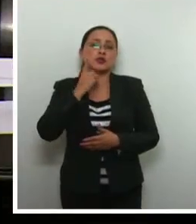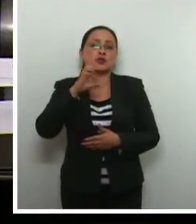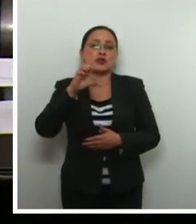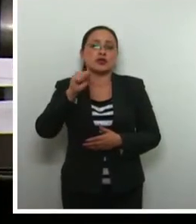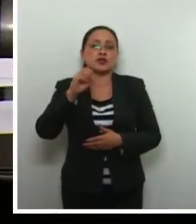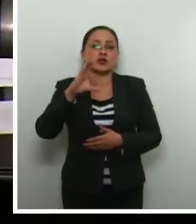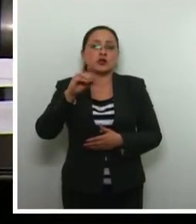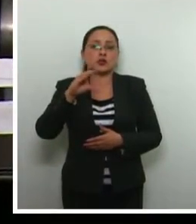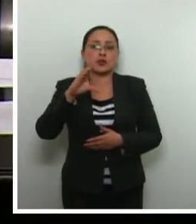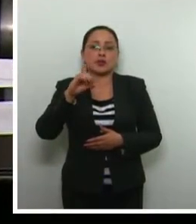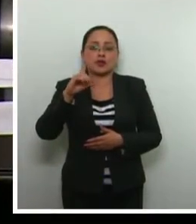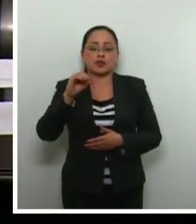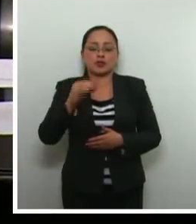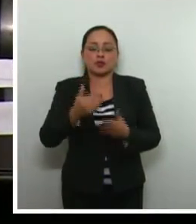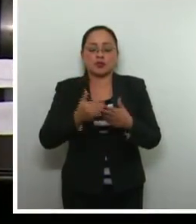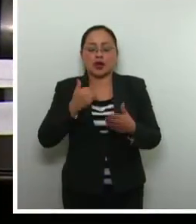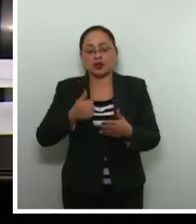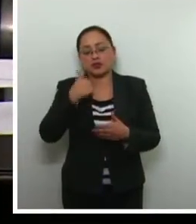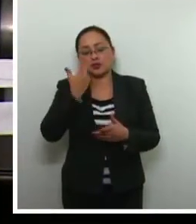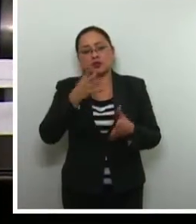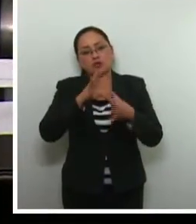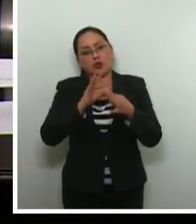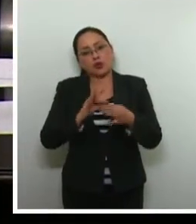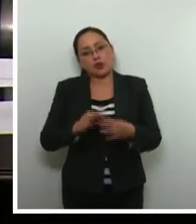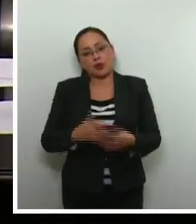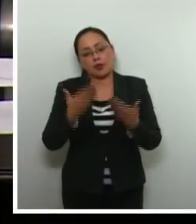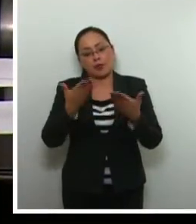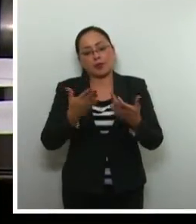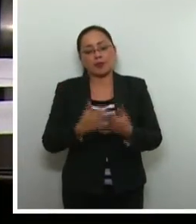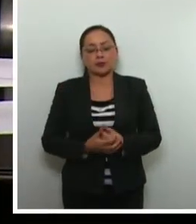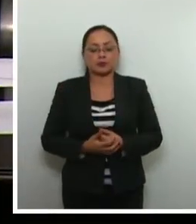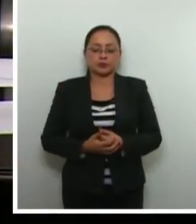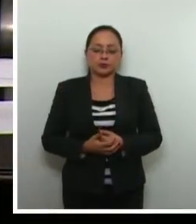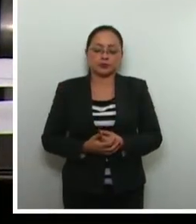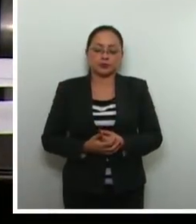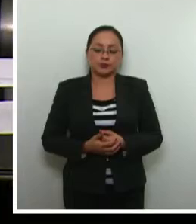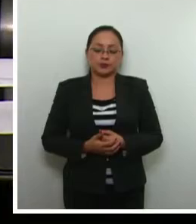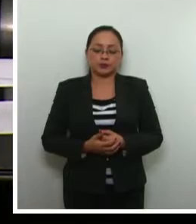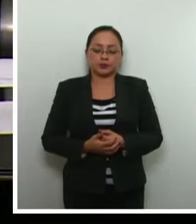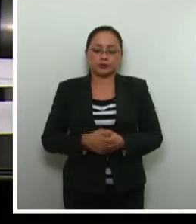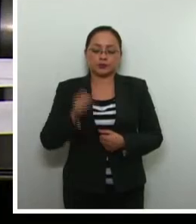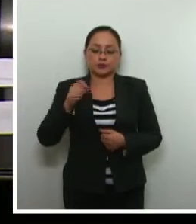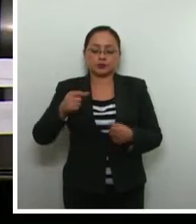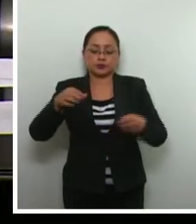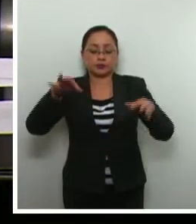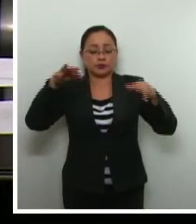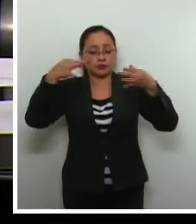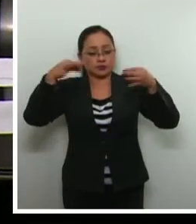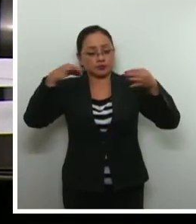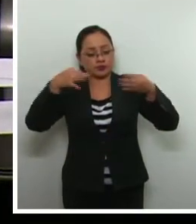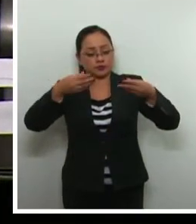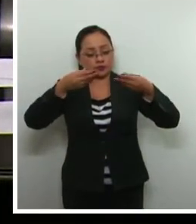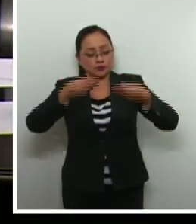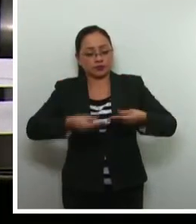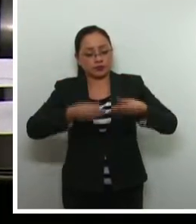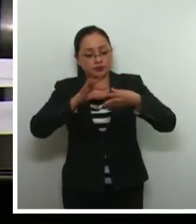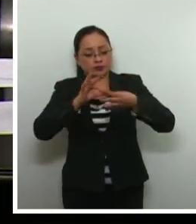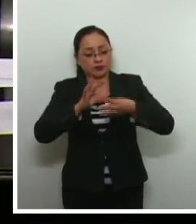hacer la siguiente observación. El documento que tienen en sus manos